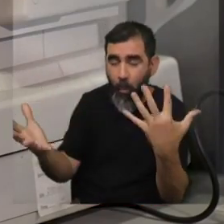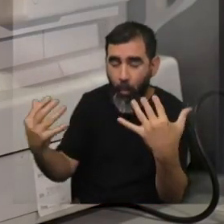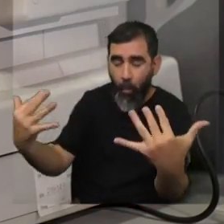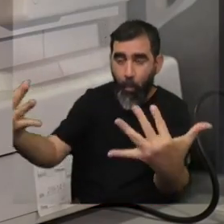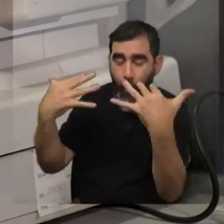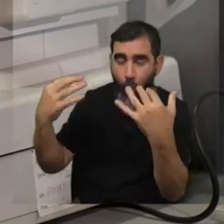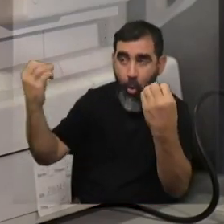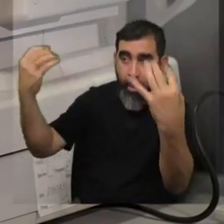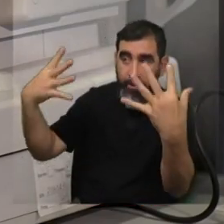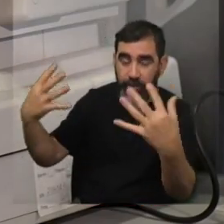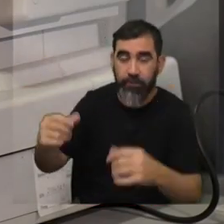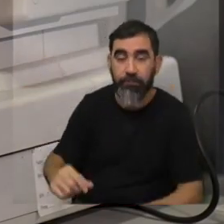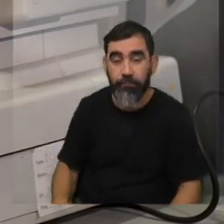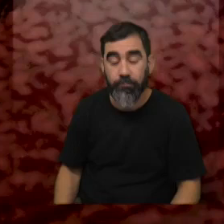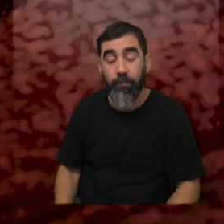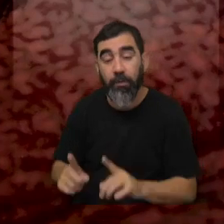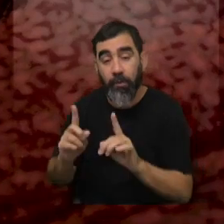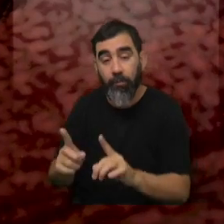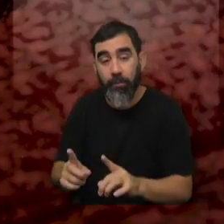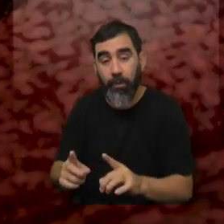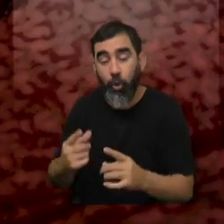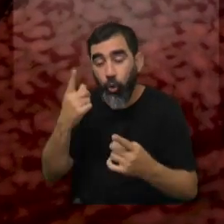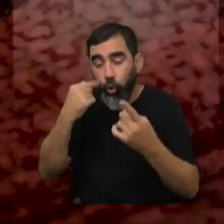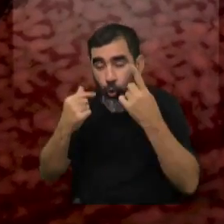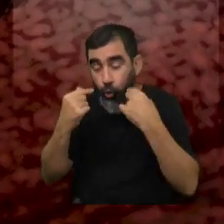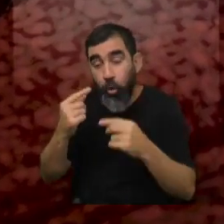luz, y paradójicamente su ojo les llora.